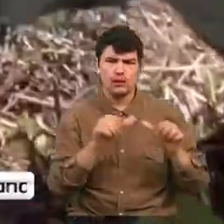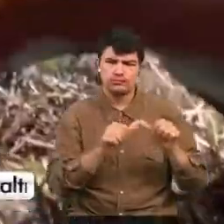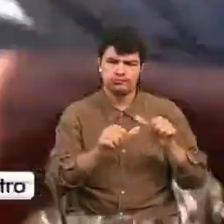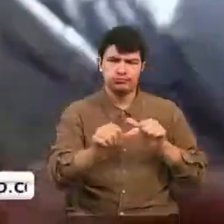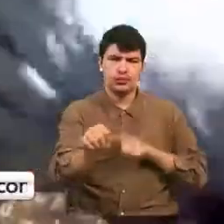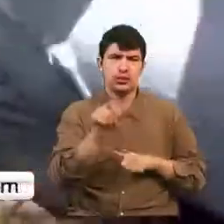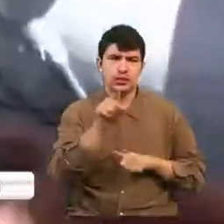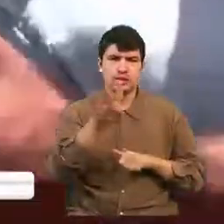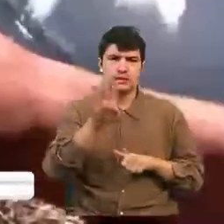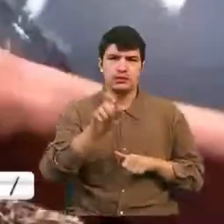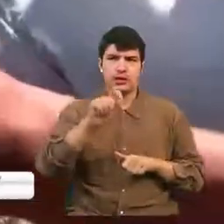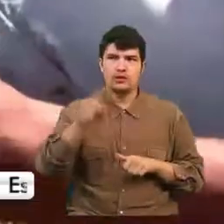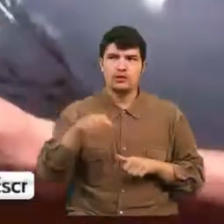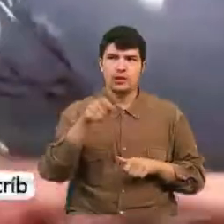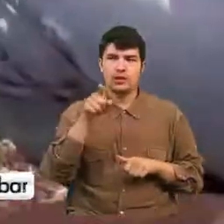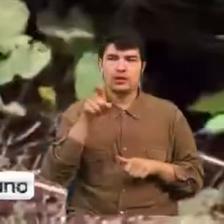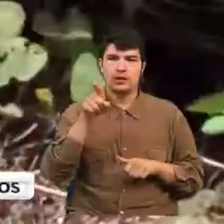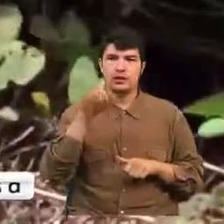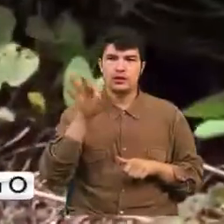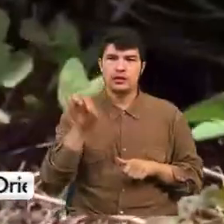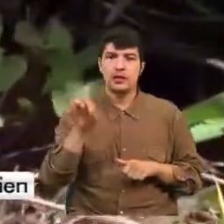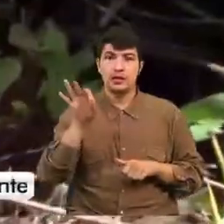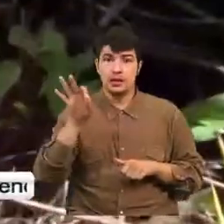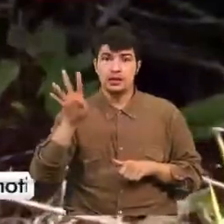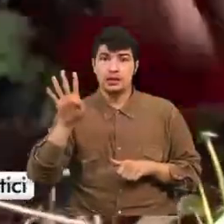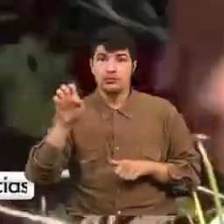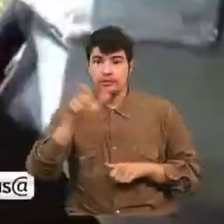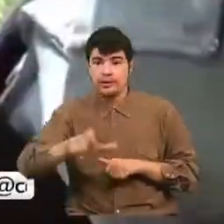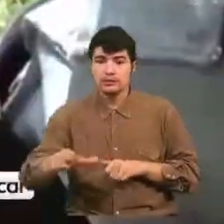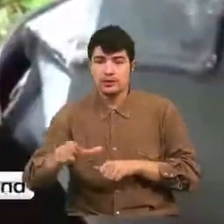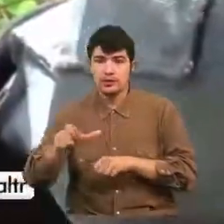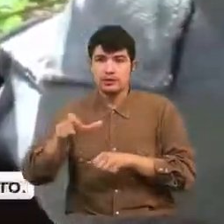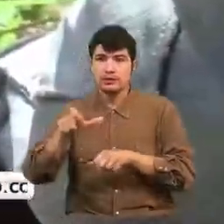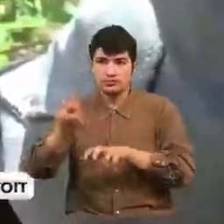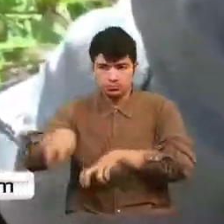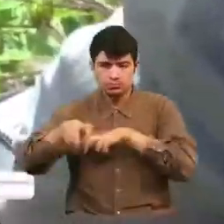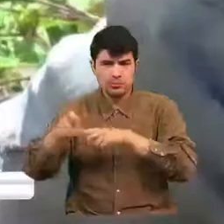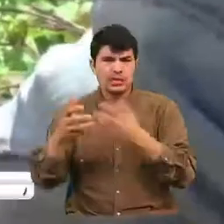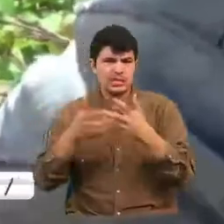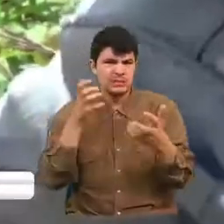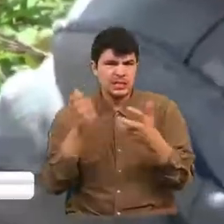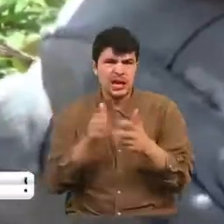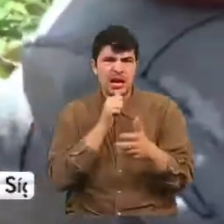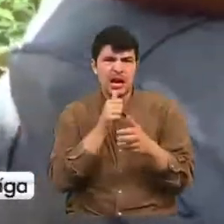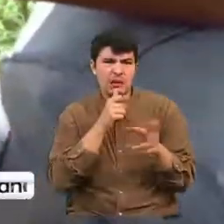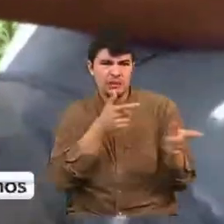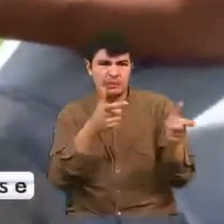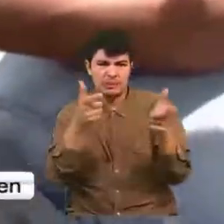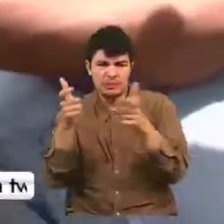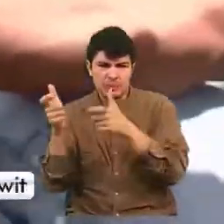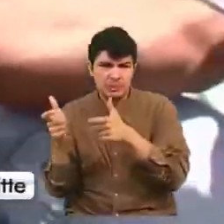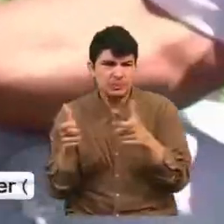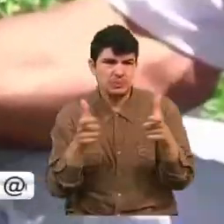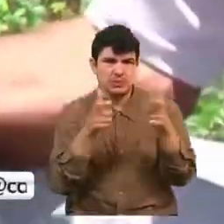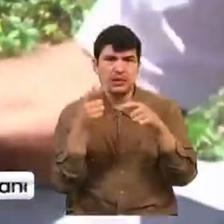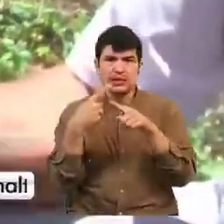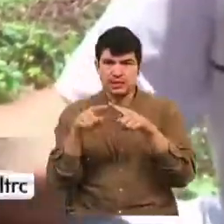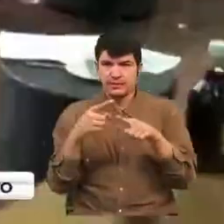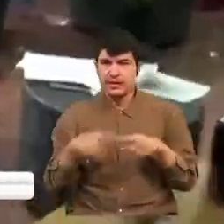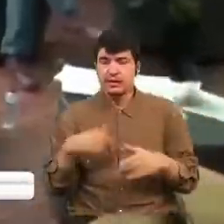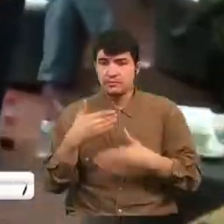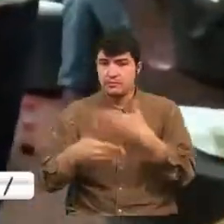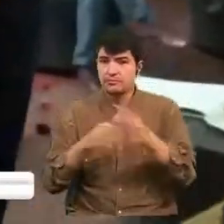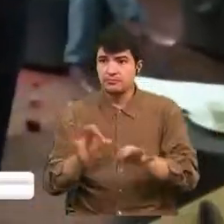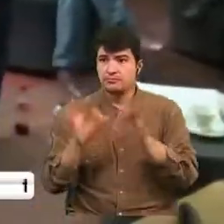sostenimiento de 19.7 con 39 productores, donde vamos a implementar sistema de riego, tutorado y con reservorios.